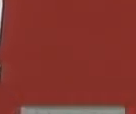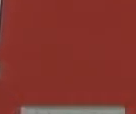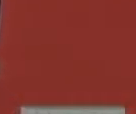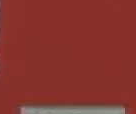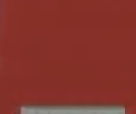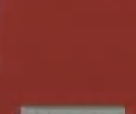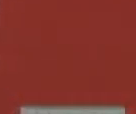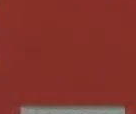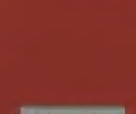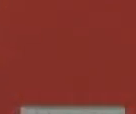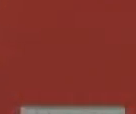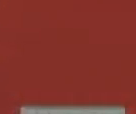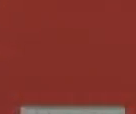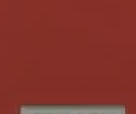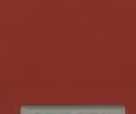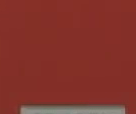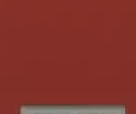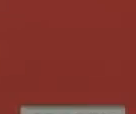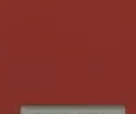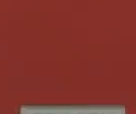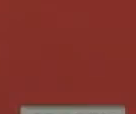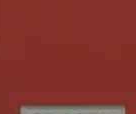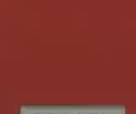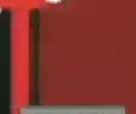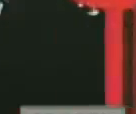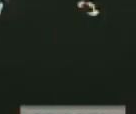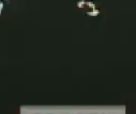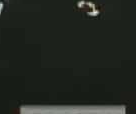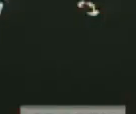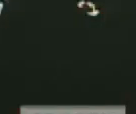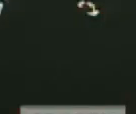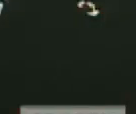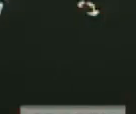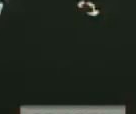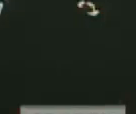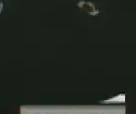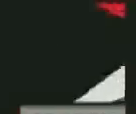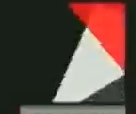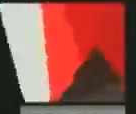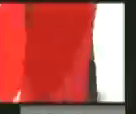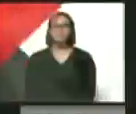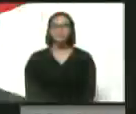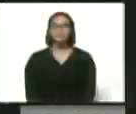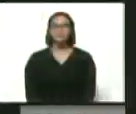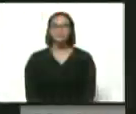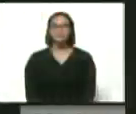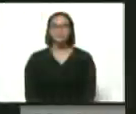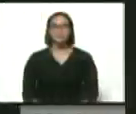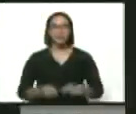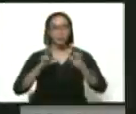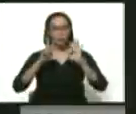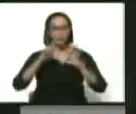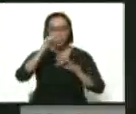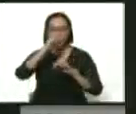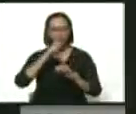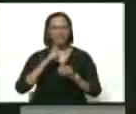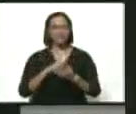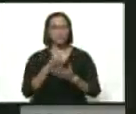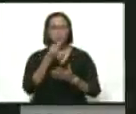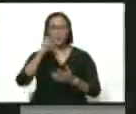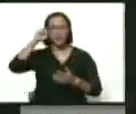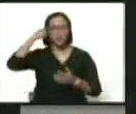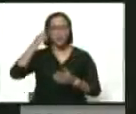8 años nada más, presidente. 8 añitos, pues. Buenos recuerdos, ¿viste? Sí, señor. Como dice el